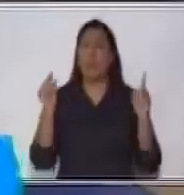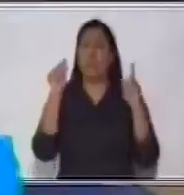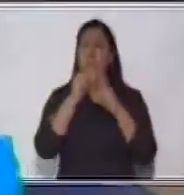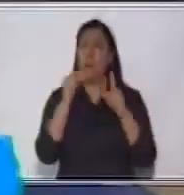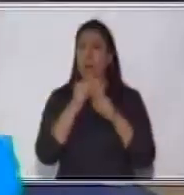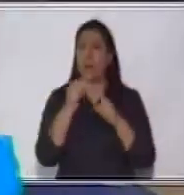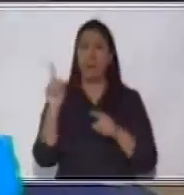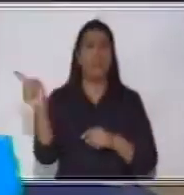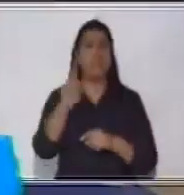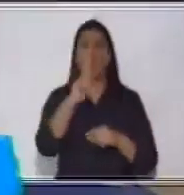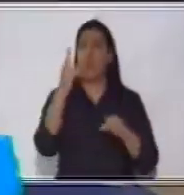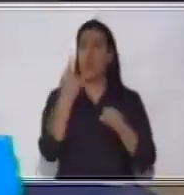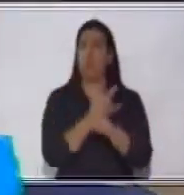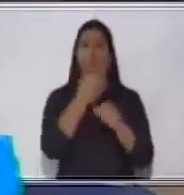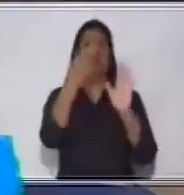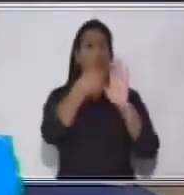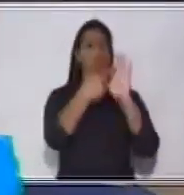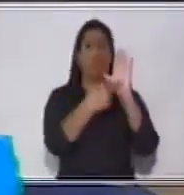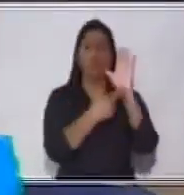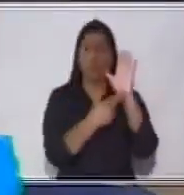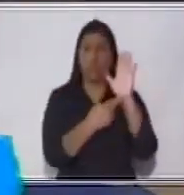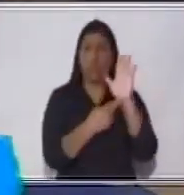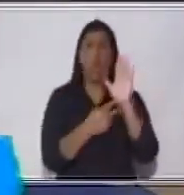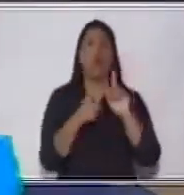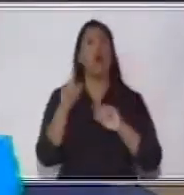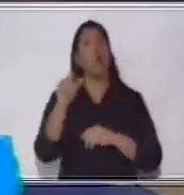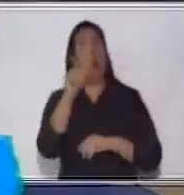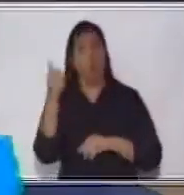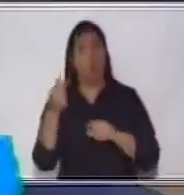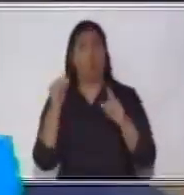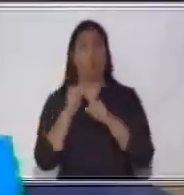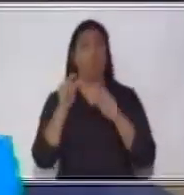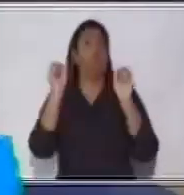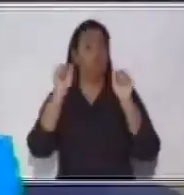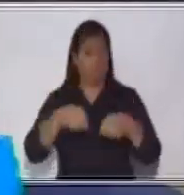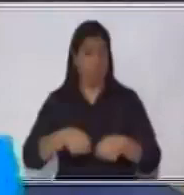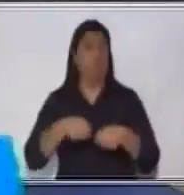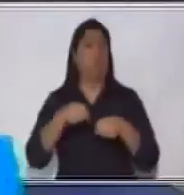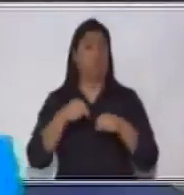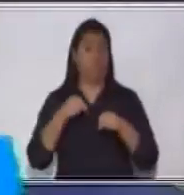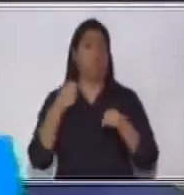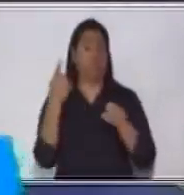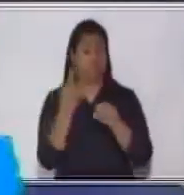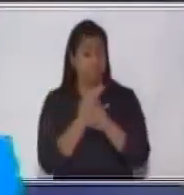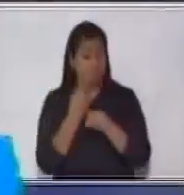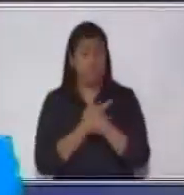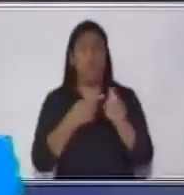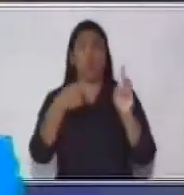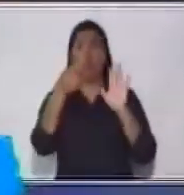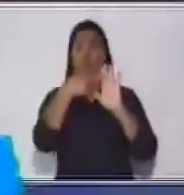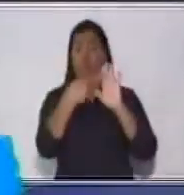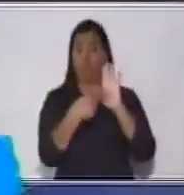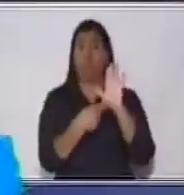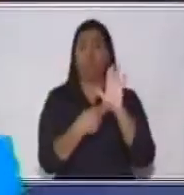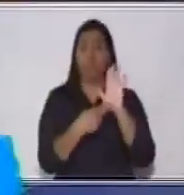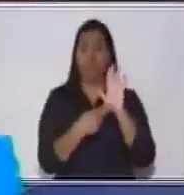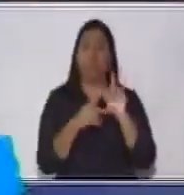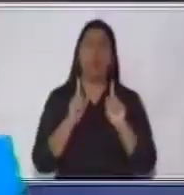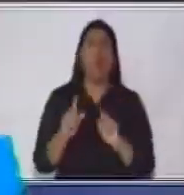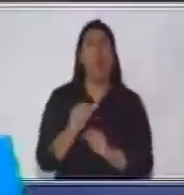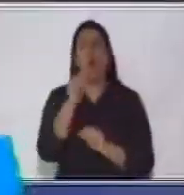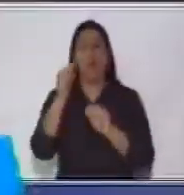palabras se aplican a esas reglas y qué otras reglas hay sobre su uso.